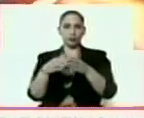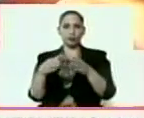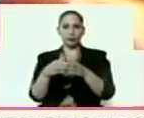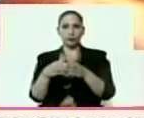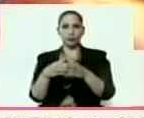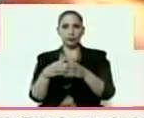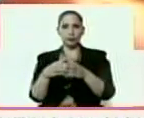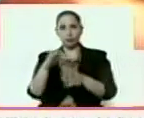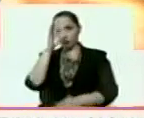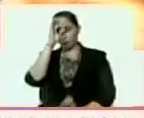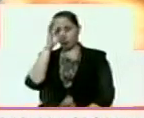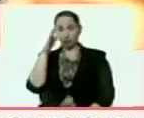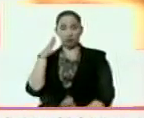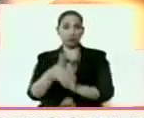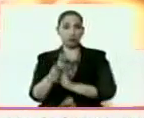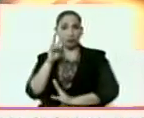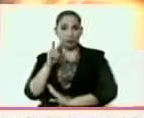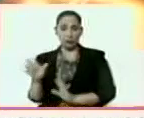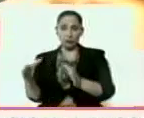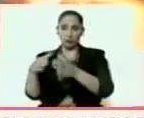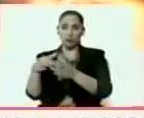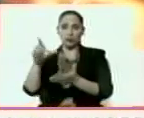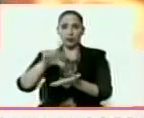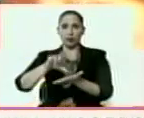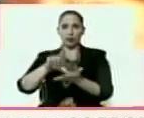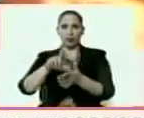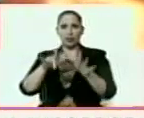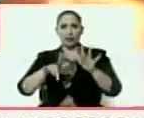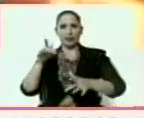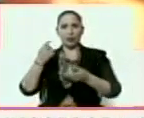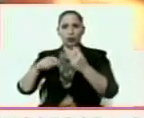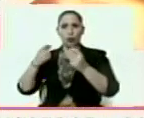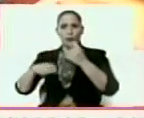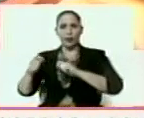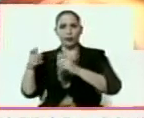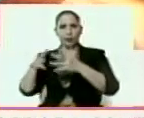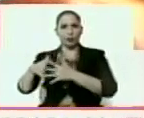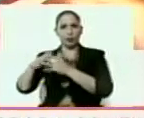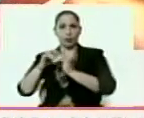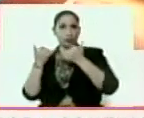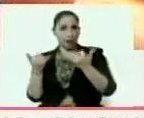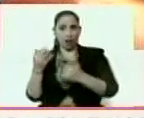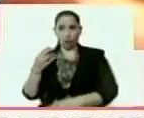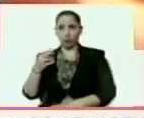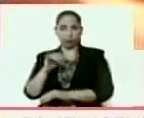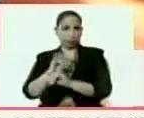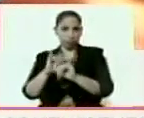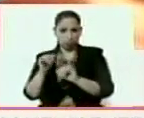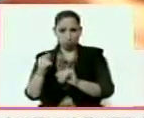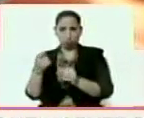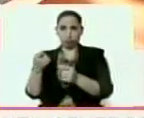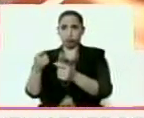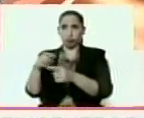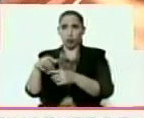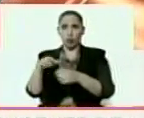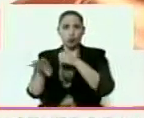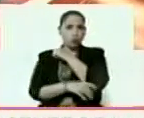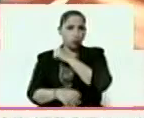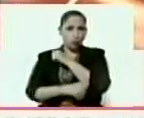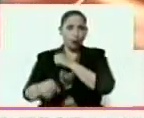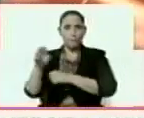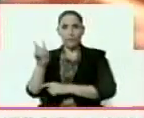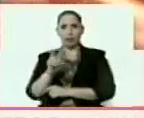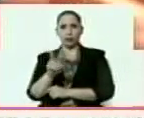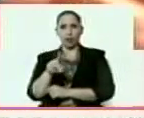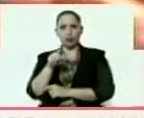si tú lo viste, del cartel de Lima, con el secretario de Comercio de los Estados Unidos, donde ya ellos se repartieron a pedazos a Venezuela.